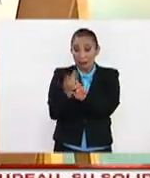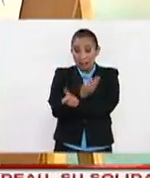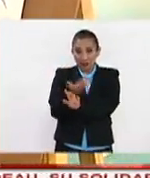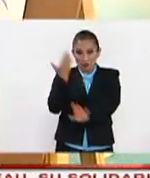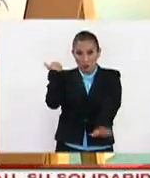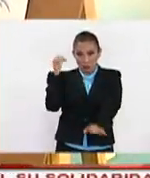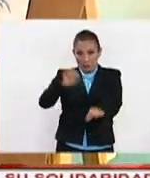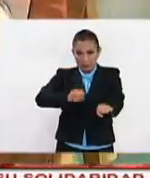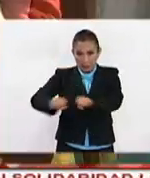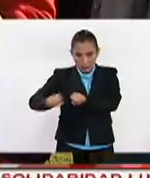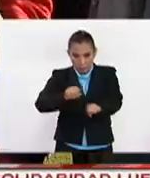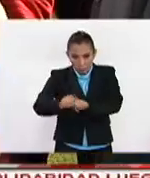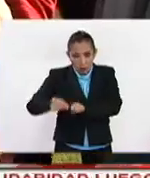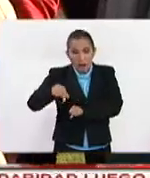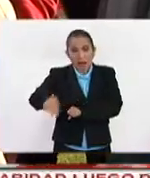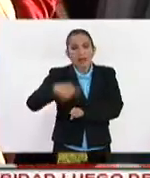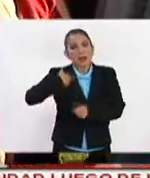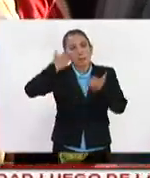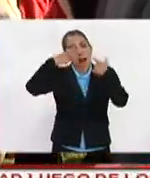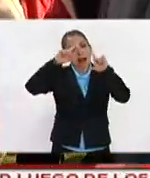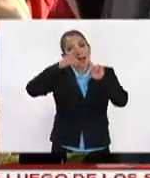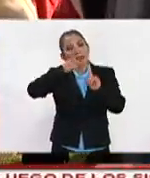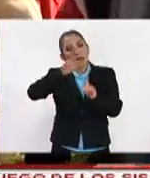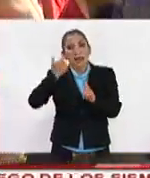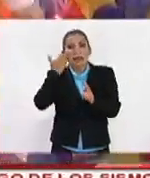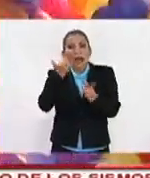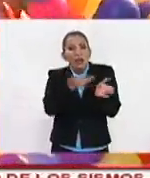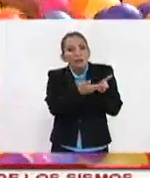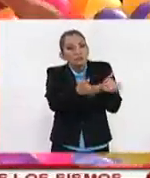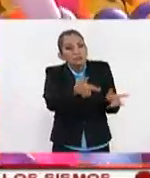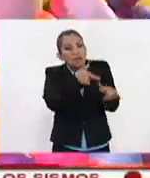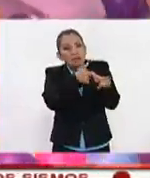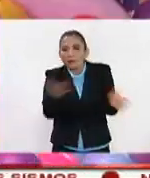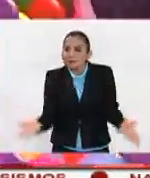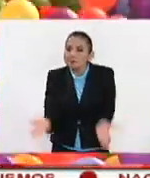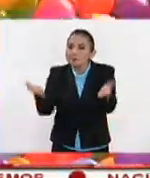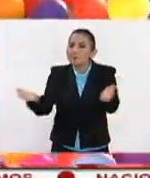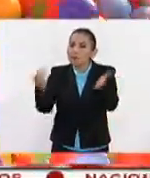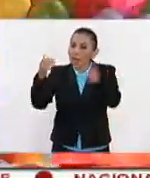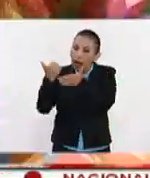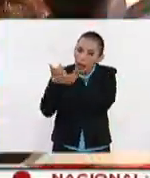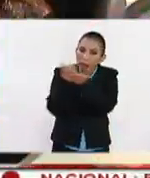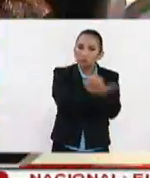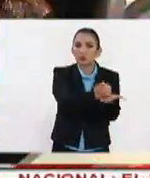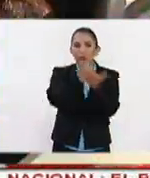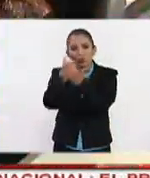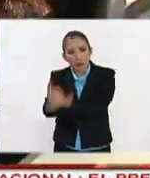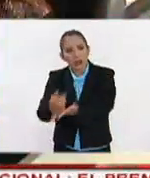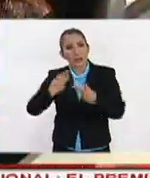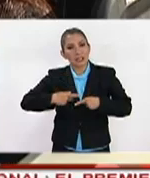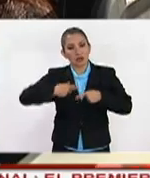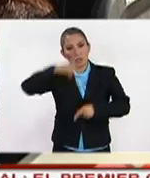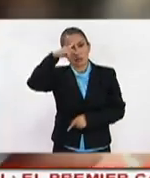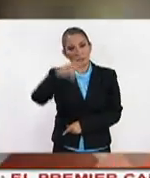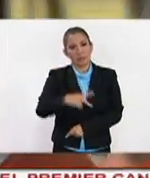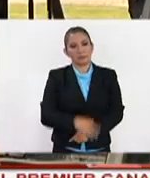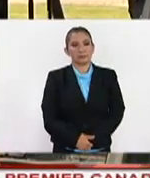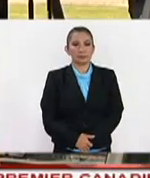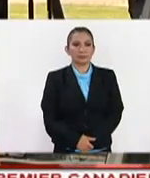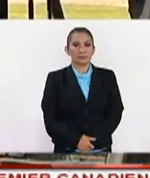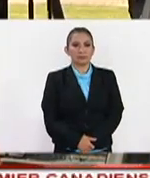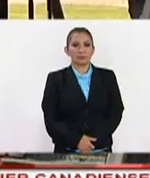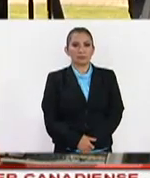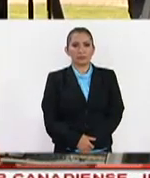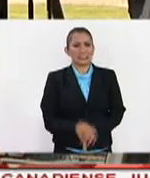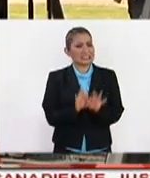de los sismos y, de acuerdo con la Marina, tiene la intención de seguir fomentando la solidaridad entre los mexicanos.